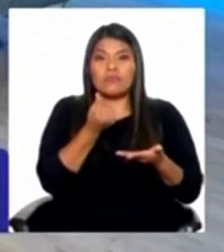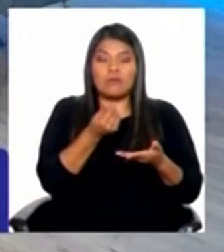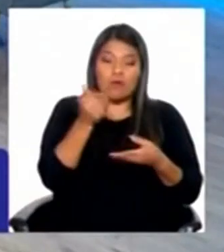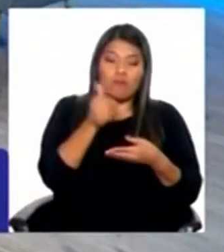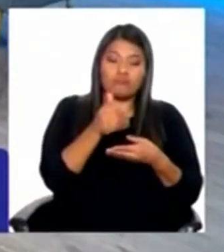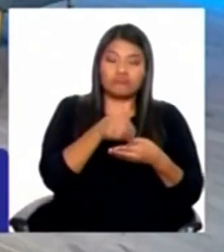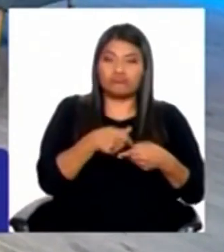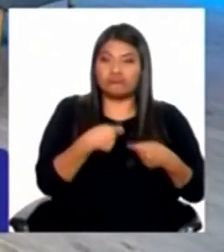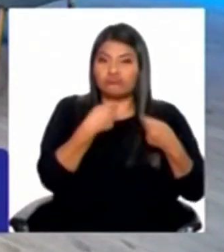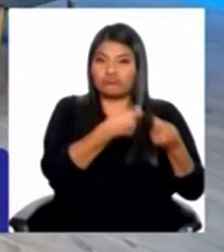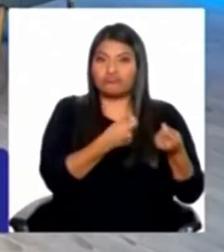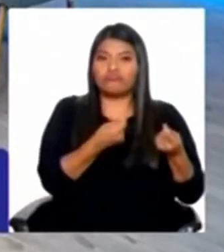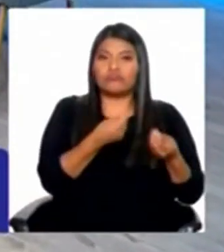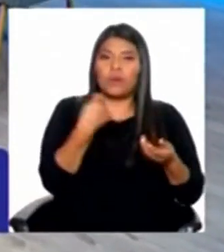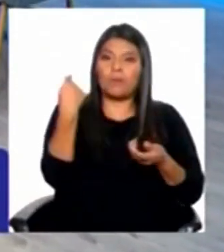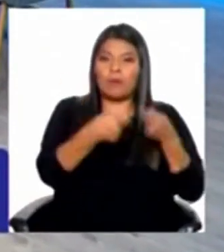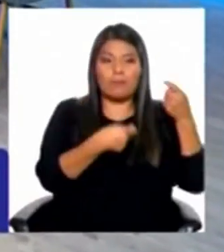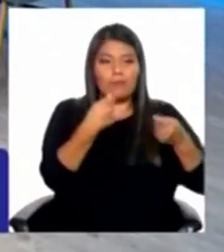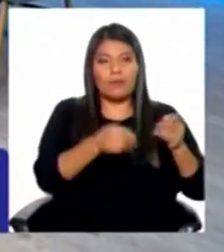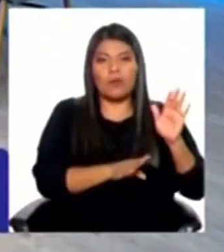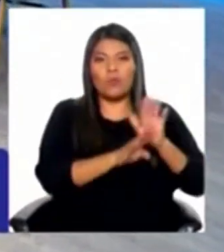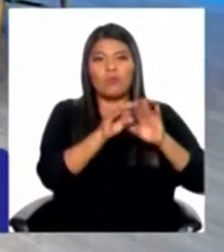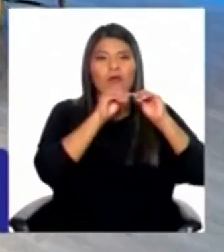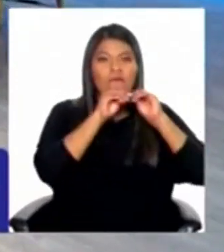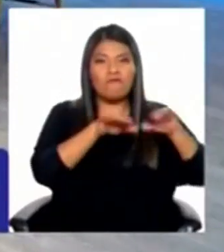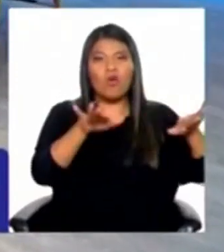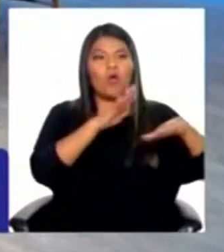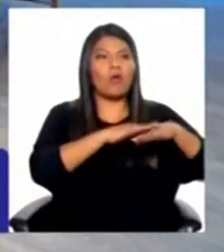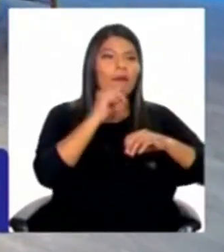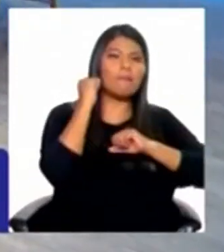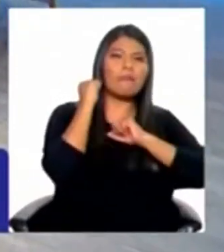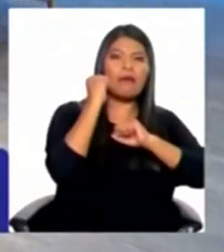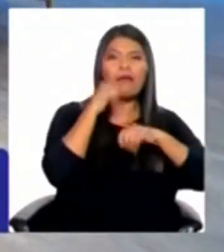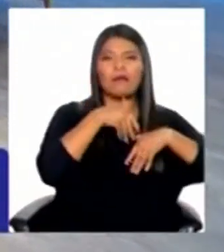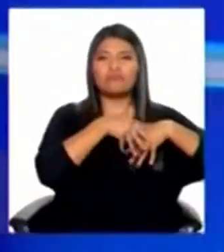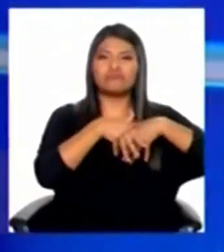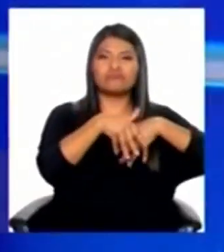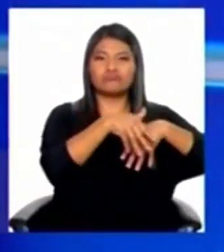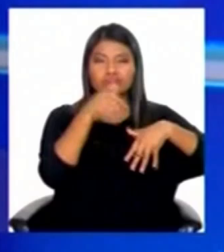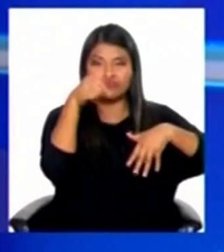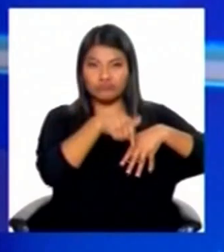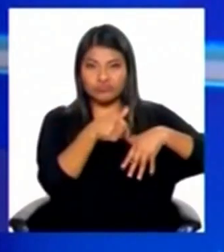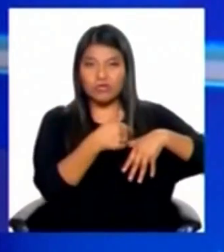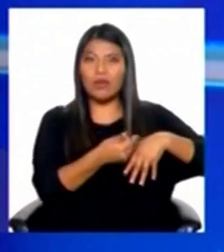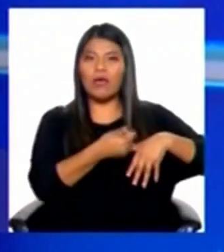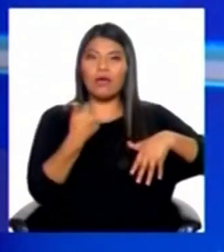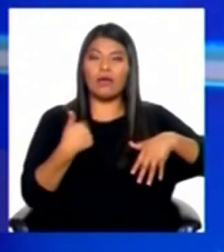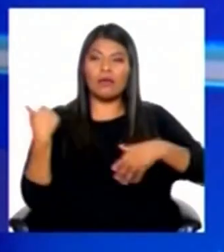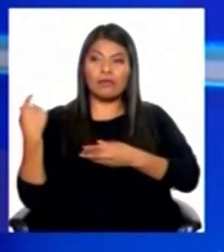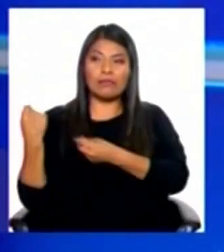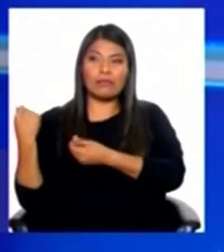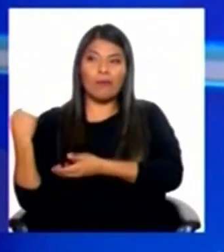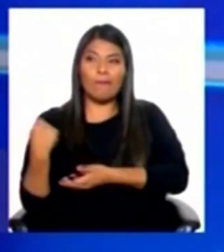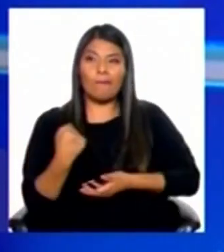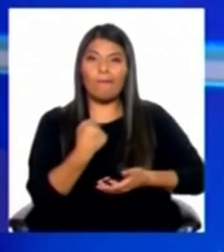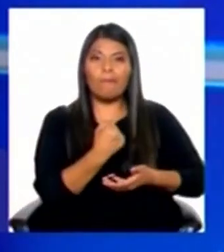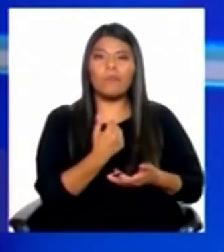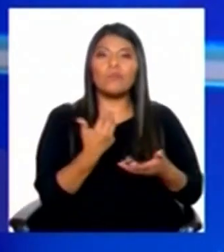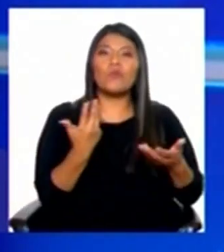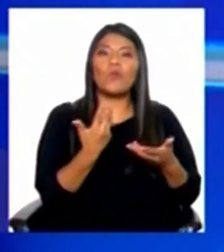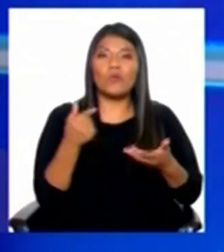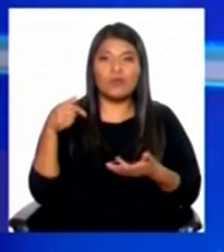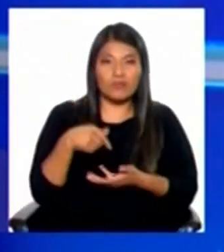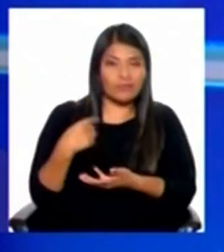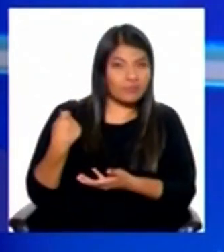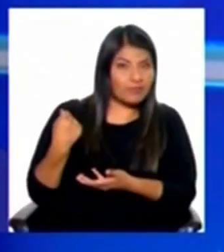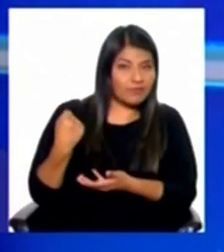han cuestionado o han importado para poder financiar todo este proceso han sido dineros lícitos, que se han obtenido de manera regular.